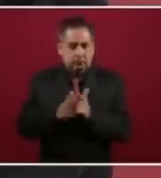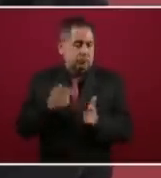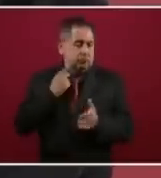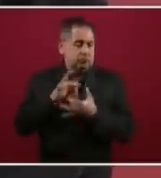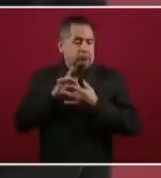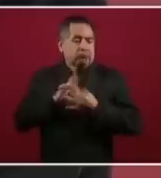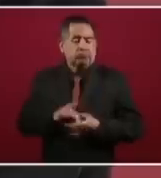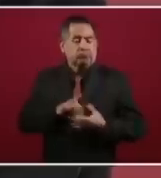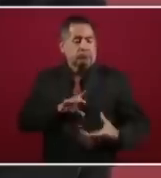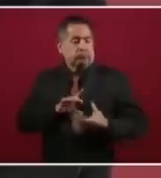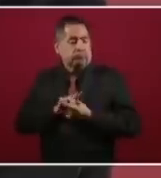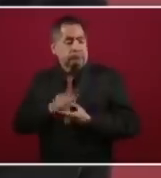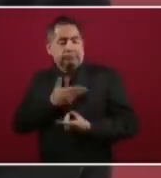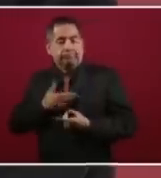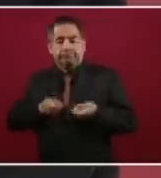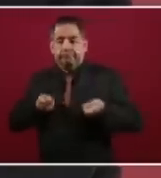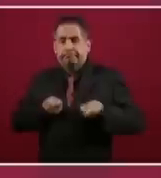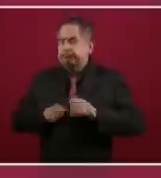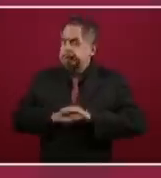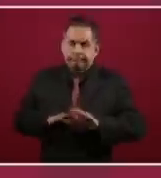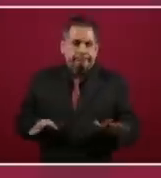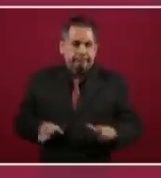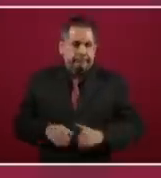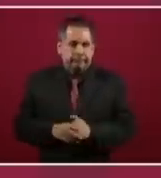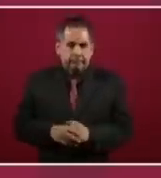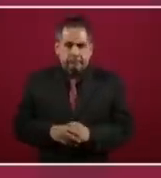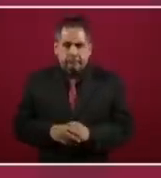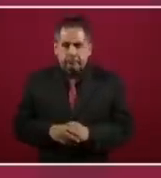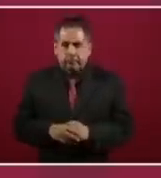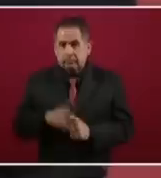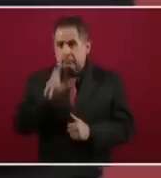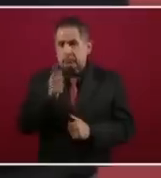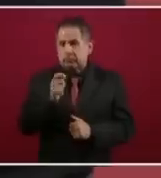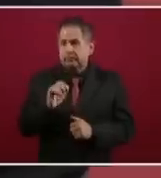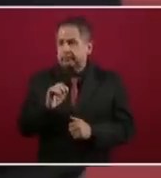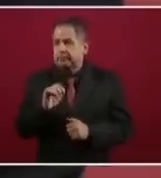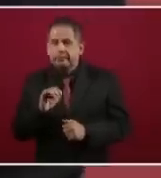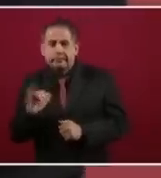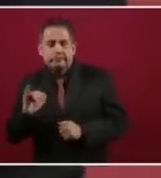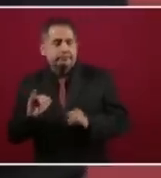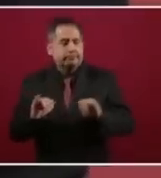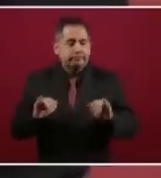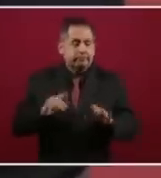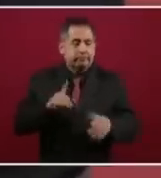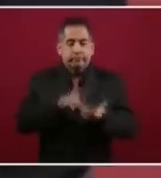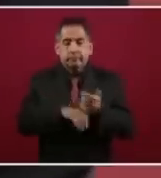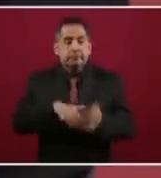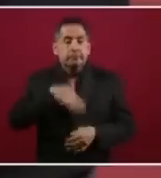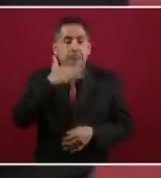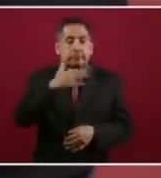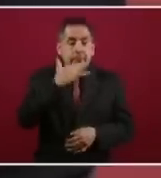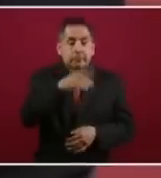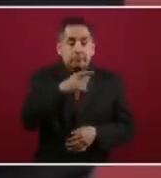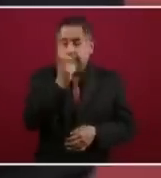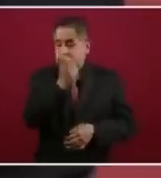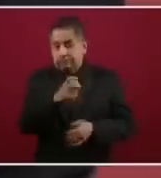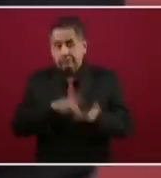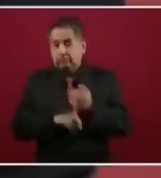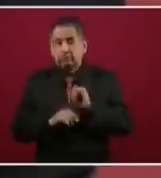Estado. Y no es de izquierda el que hace trampa.